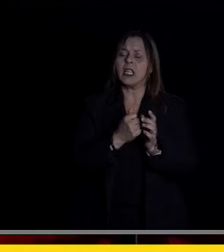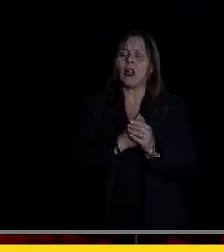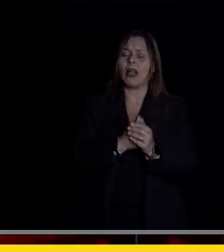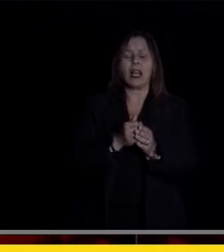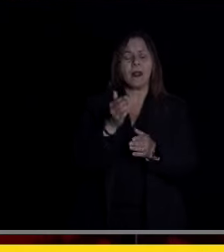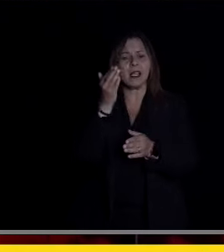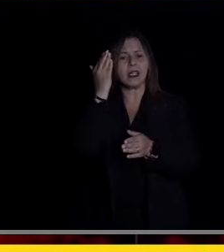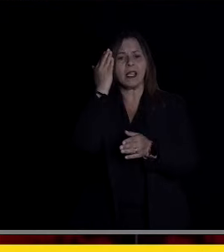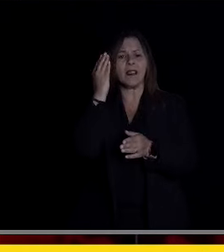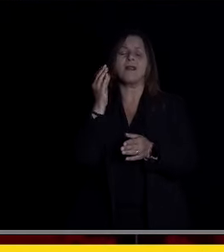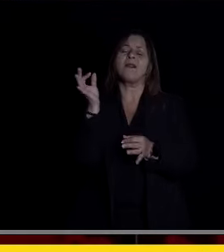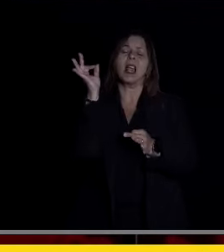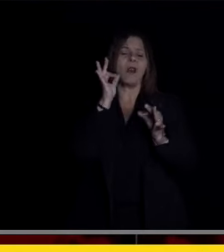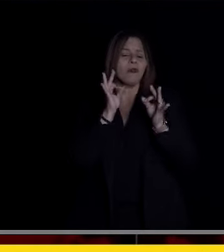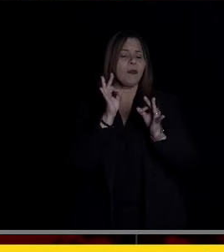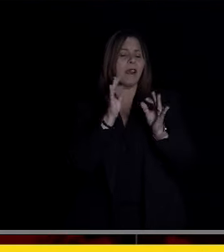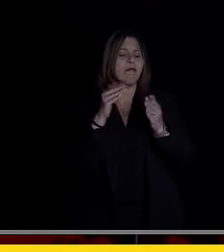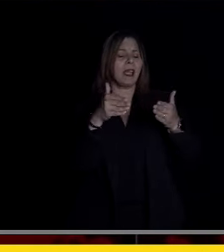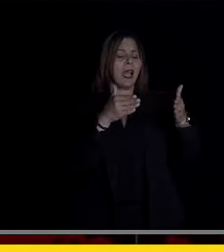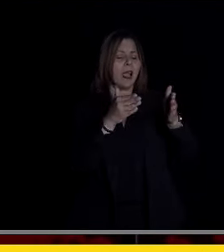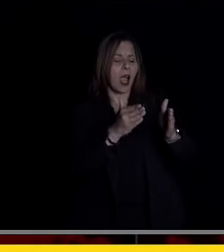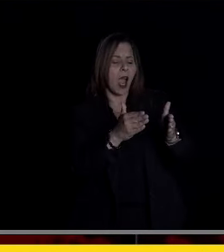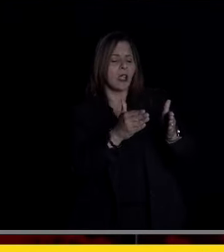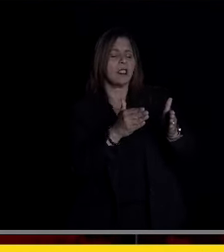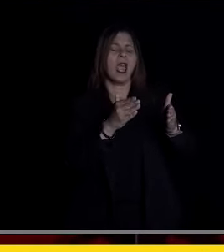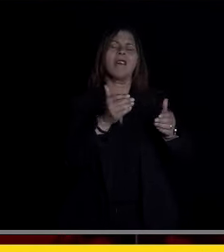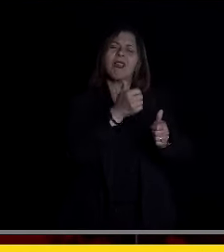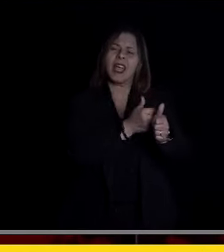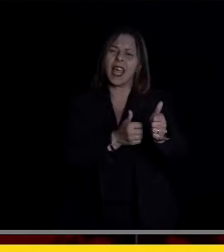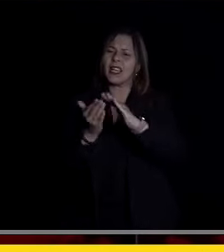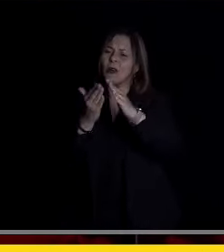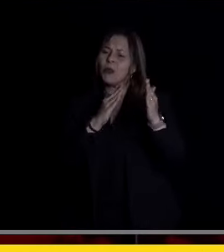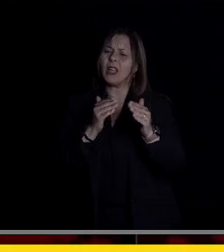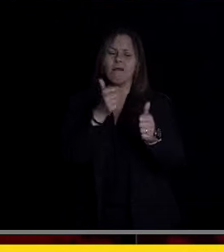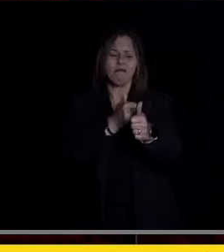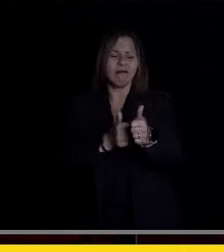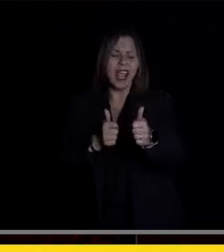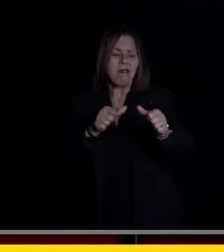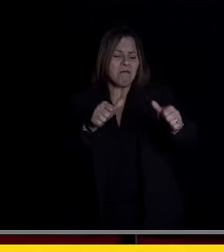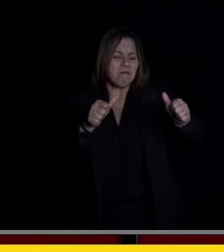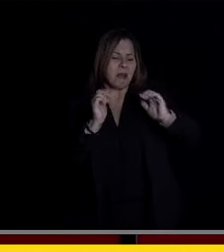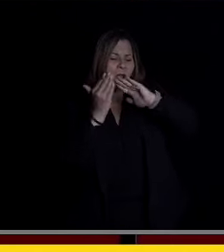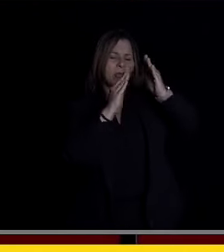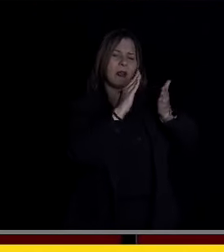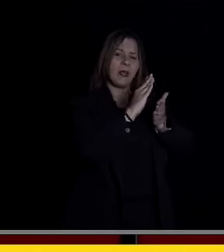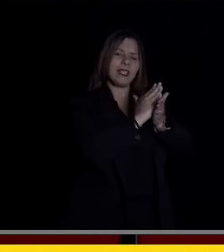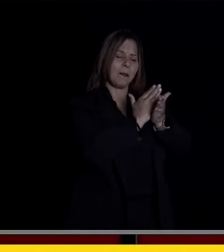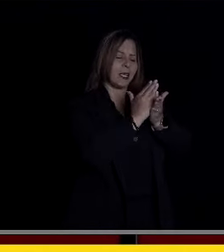democrática permea en cada calle, cada comunidad, cada barrio, donde la participación